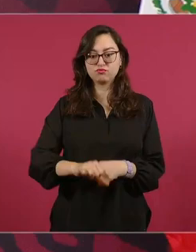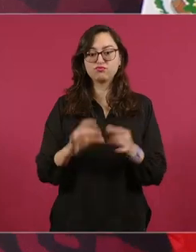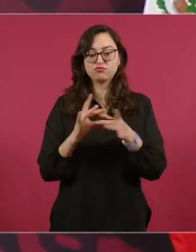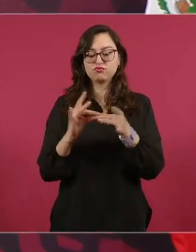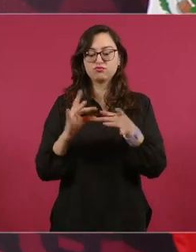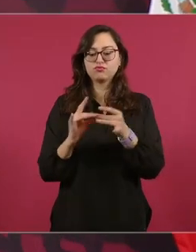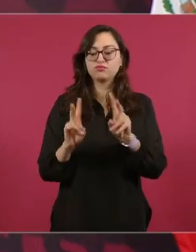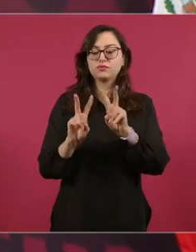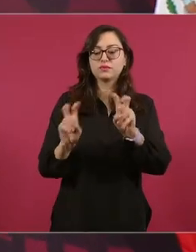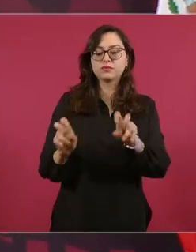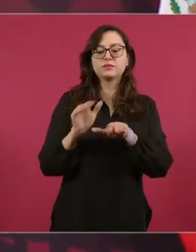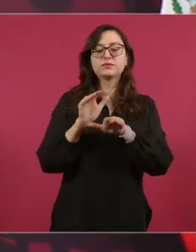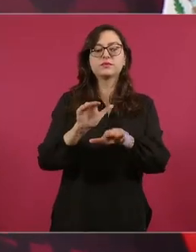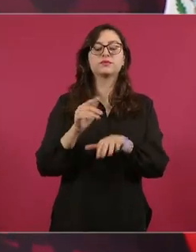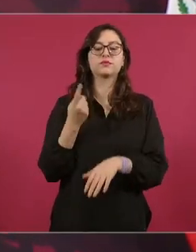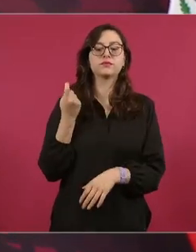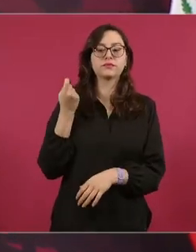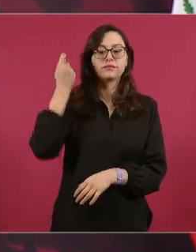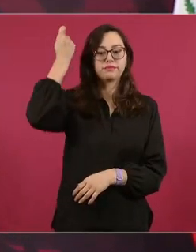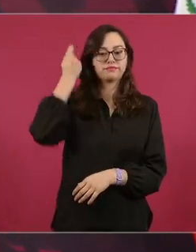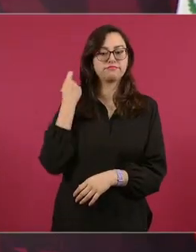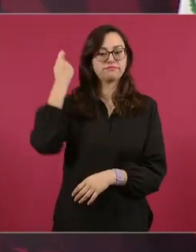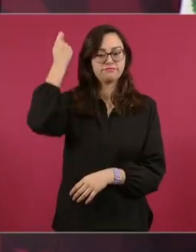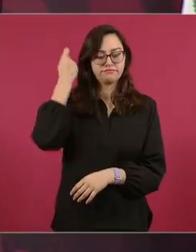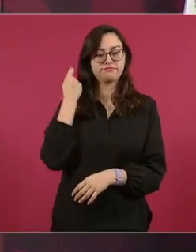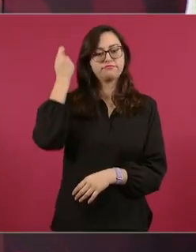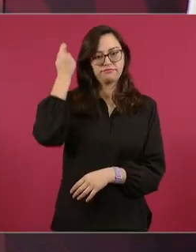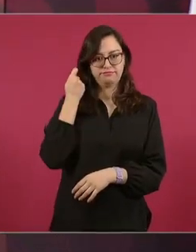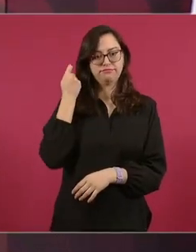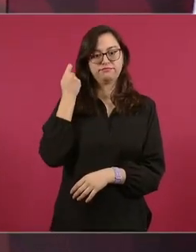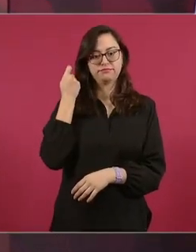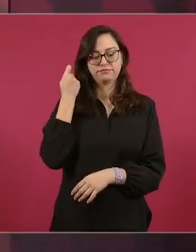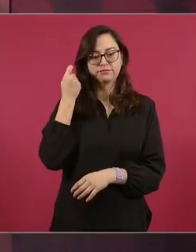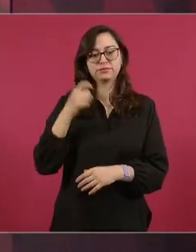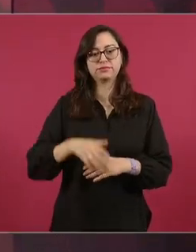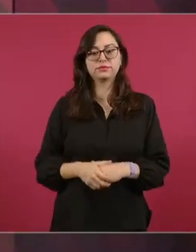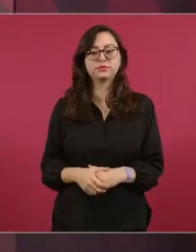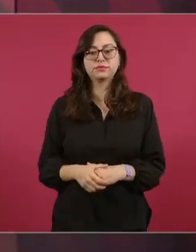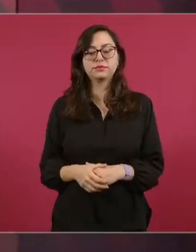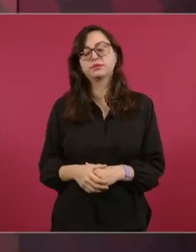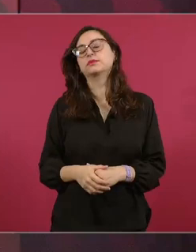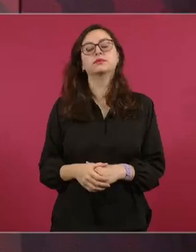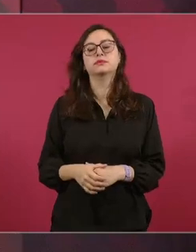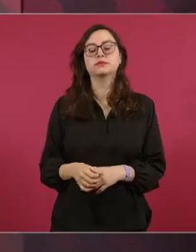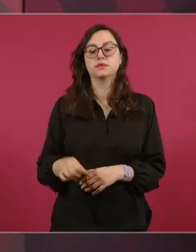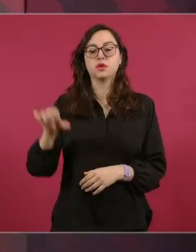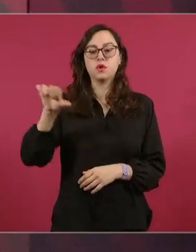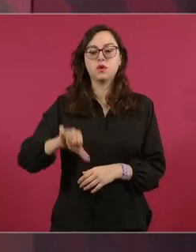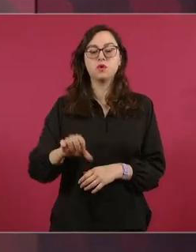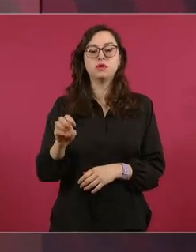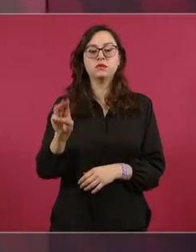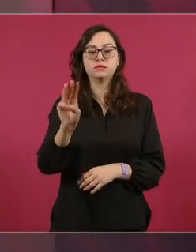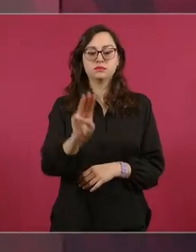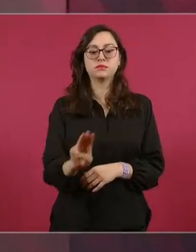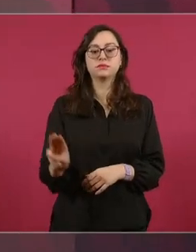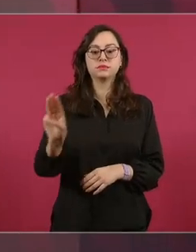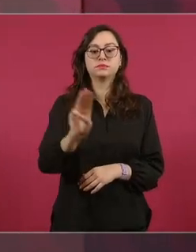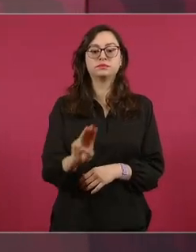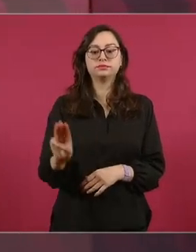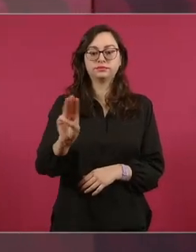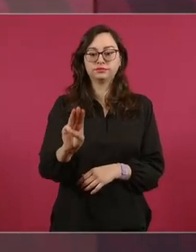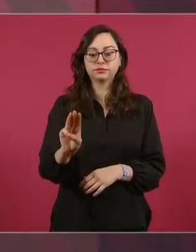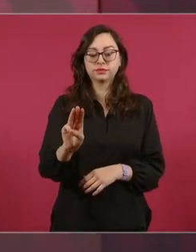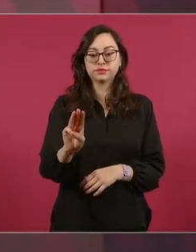trabajadores. Y como es miércoles, también es